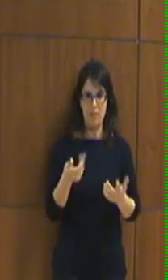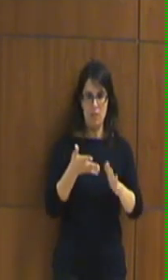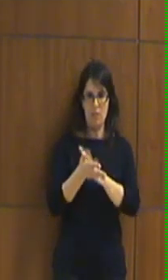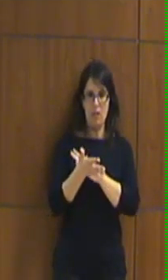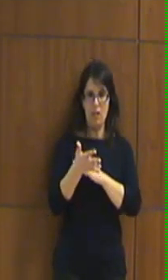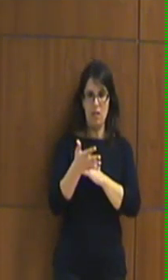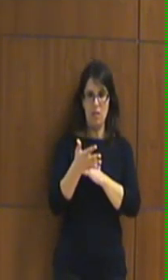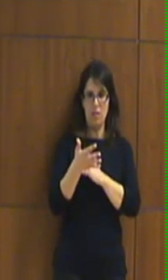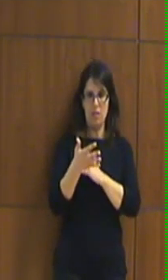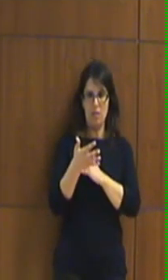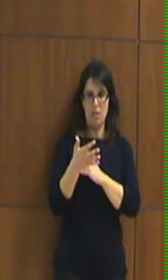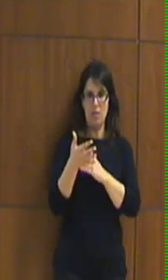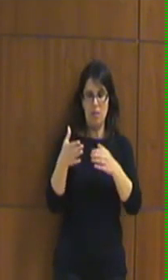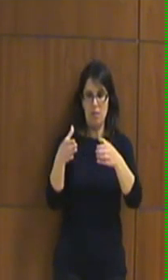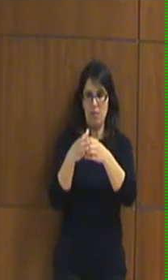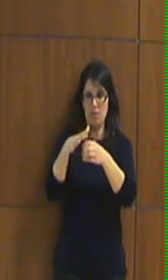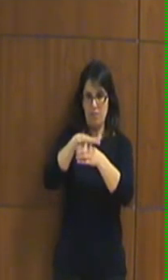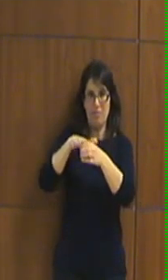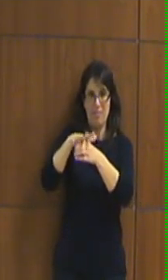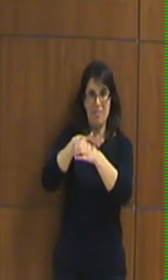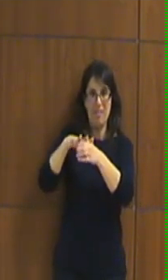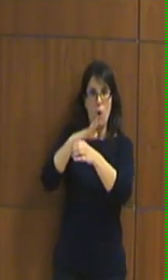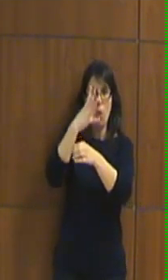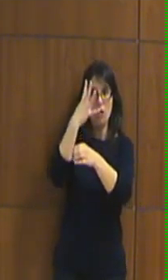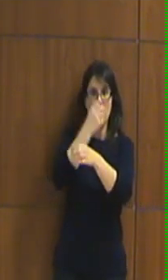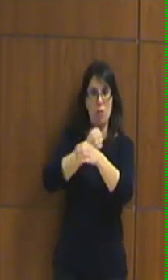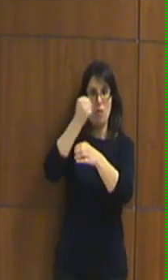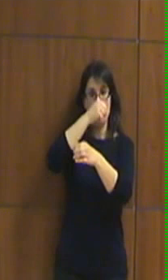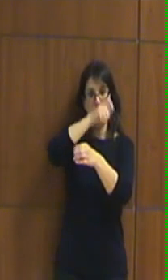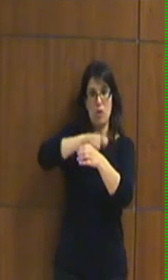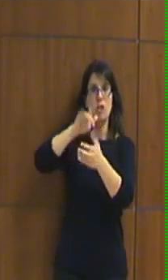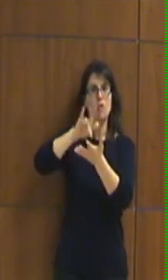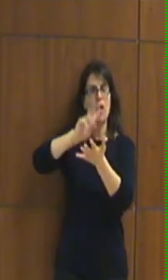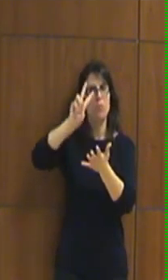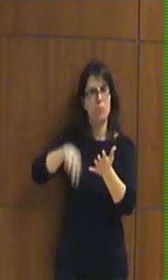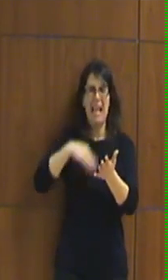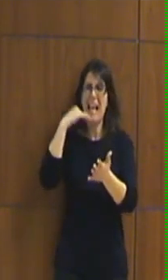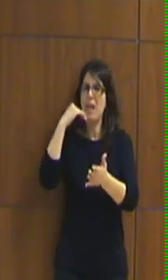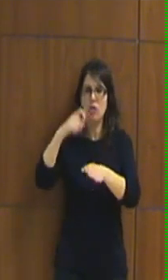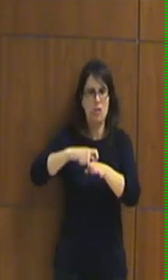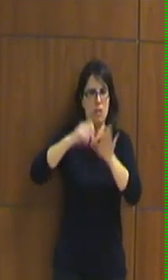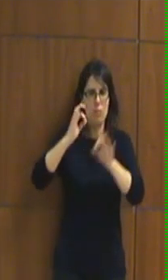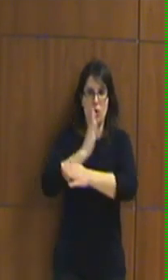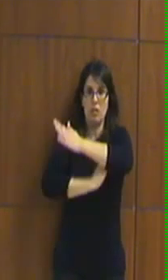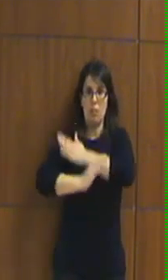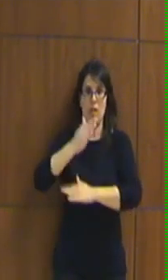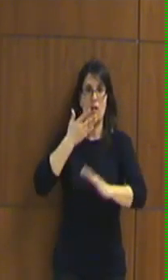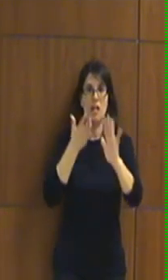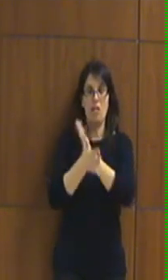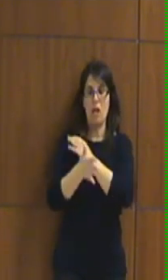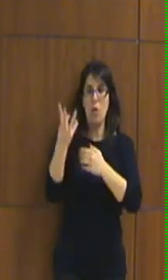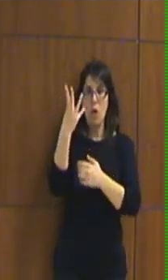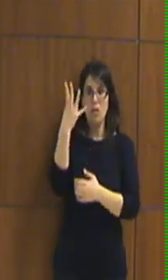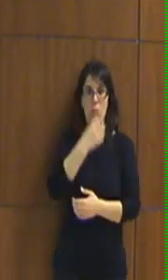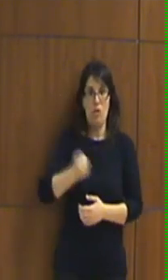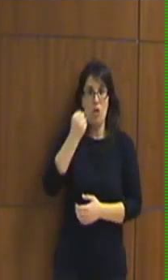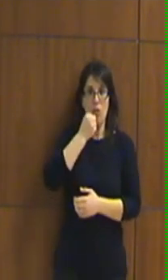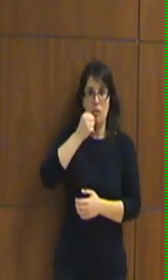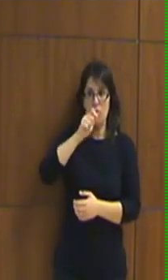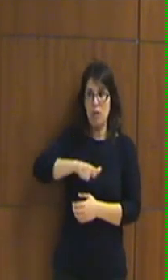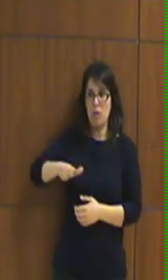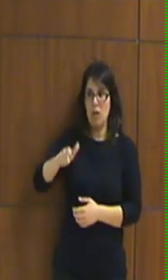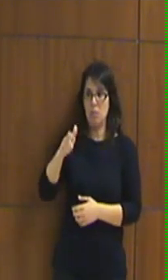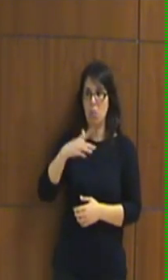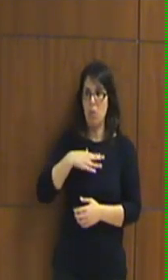por poner nuestro país, de 4 millones de personas con algún tipo de discapacidad, lo que te puede dar en torno a ¿cuánto? 3 por